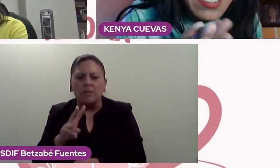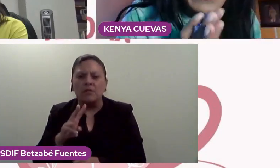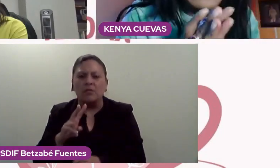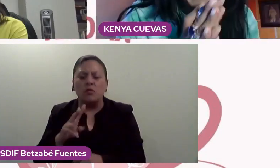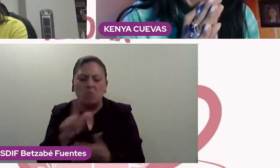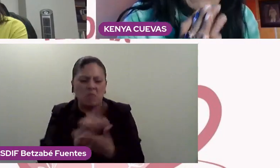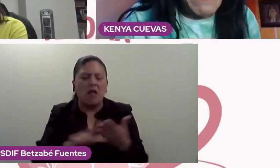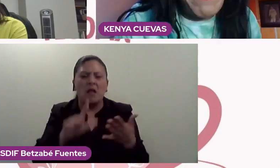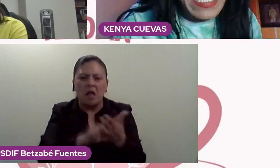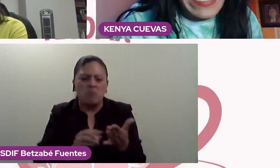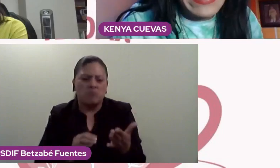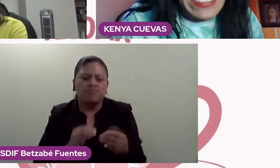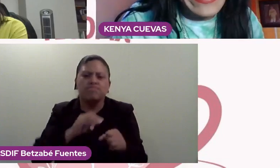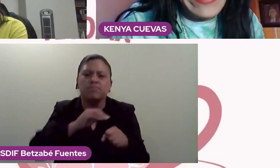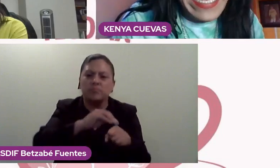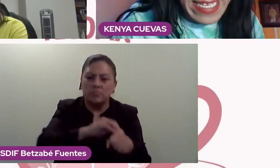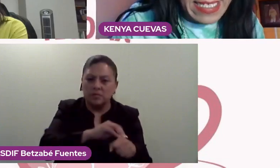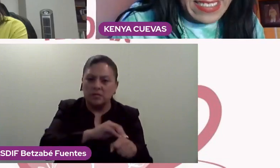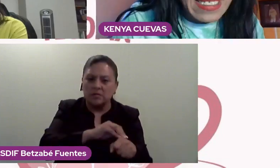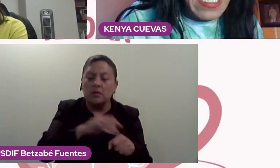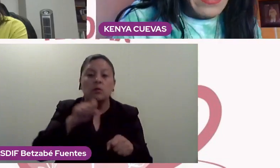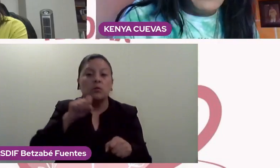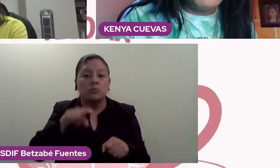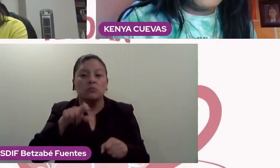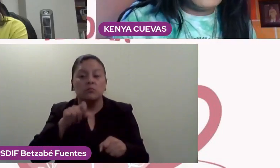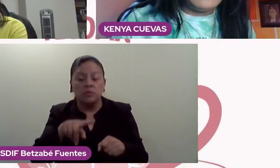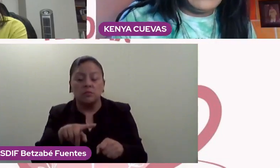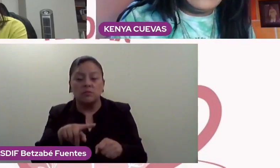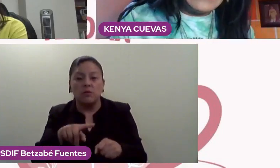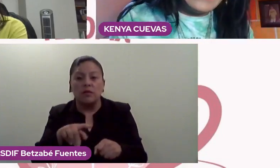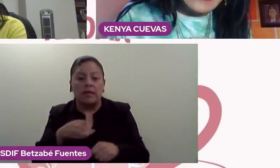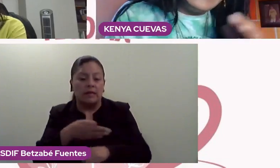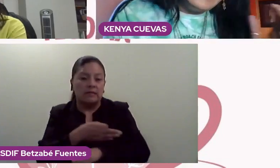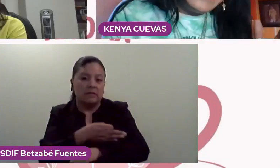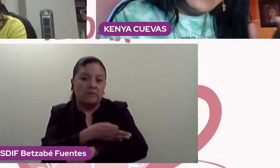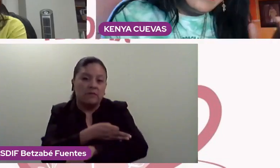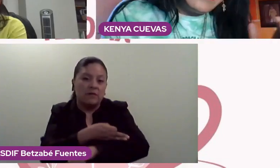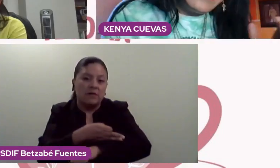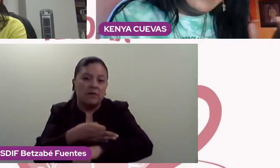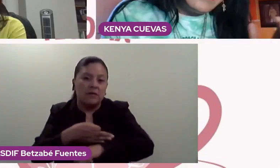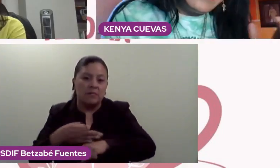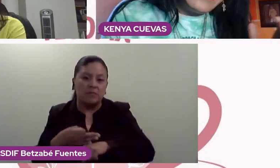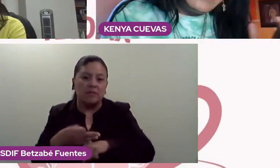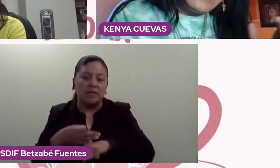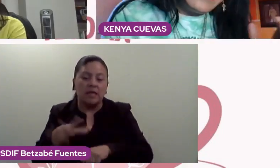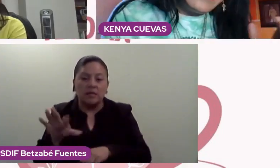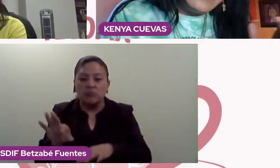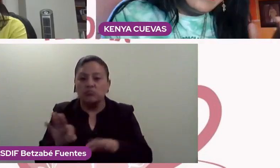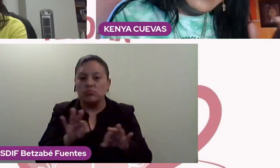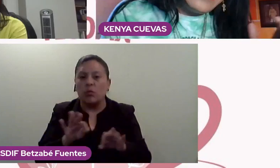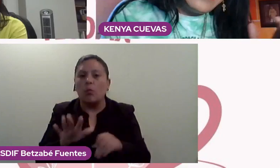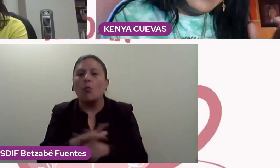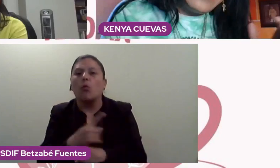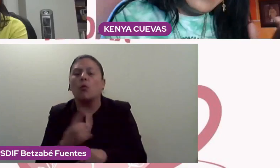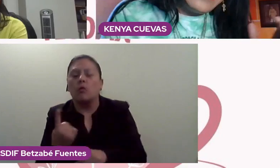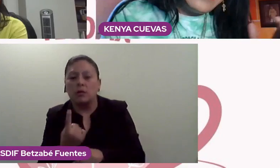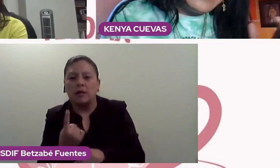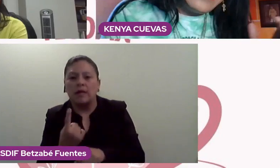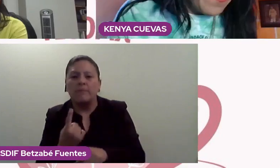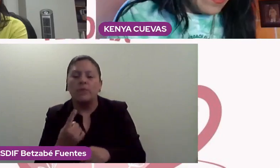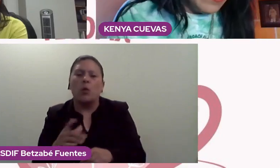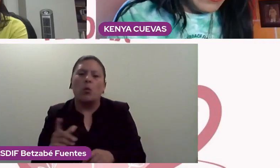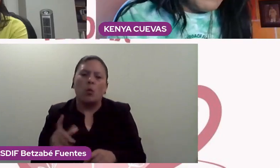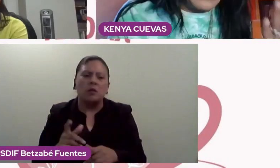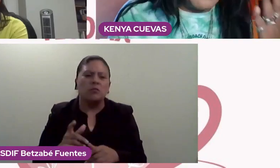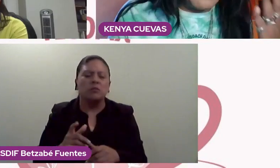reconocimiento de las familias elegidas. Porque en el trayecto o en el tránsito para poder buscar justicia